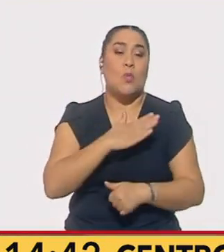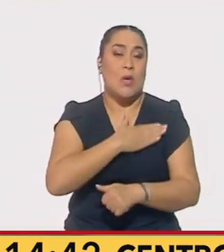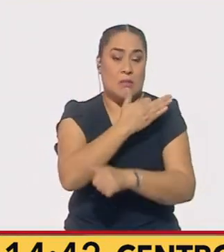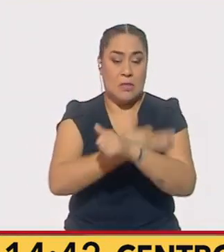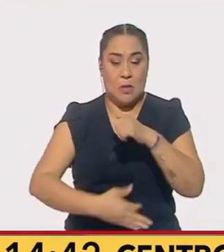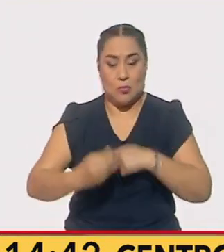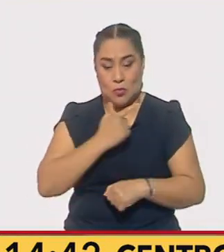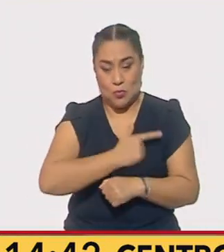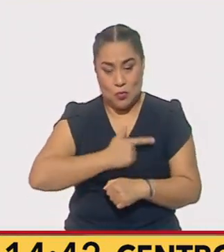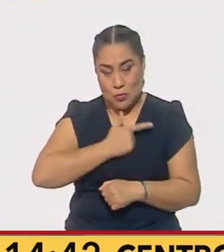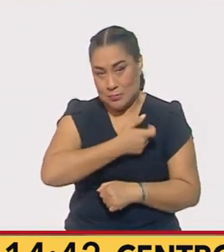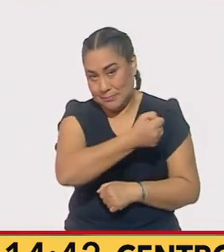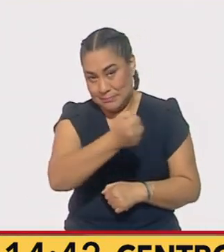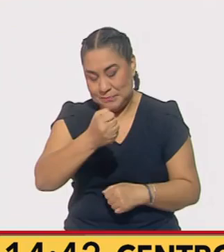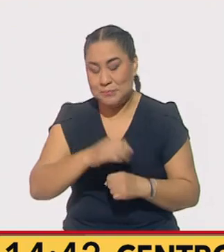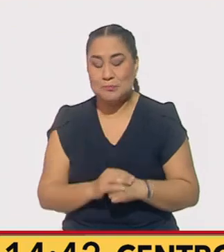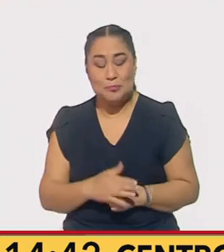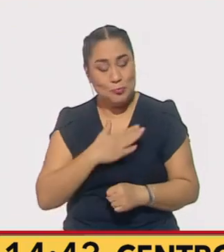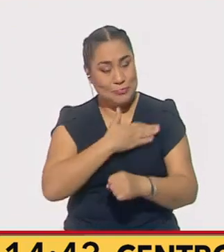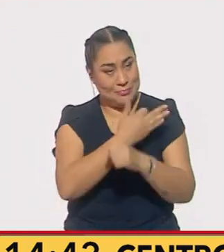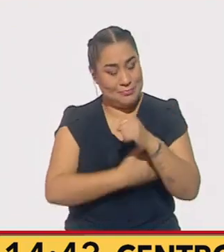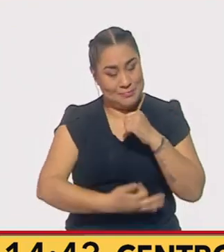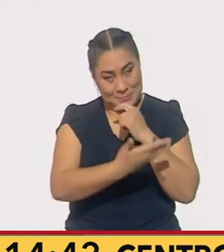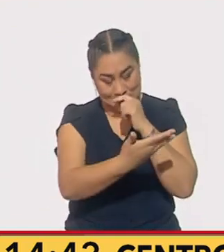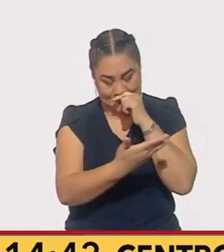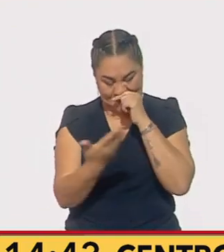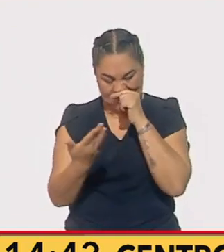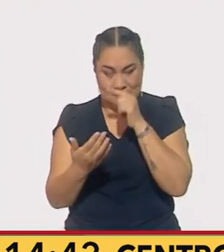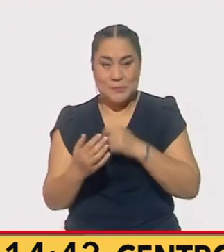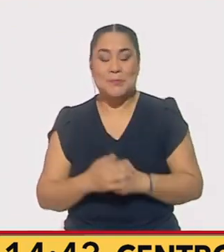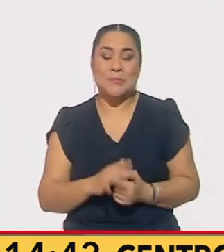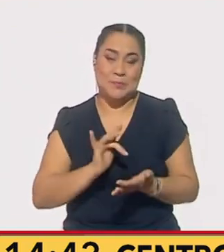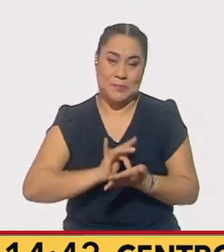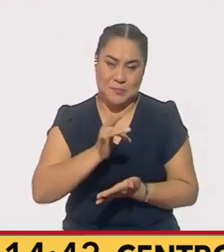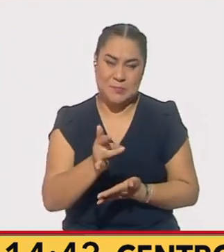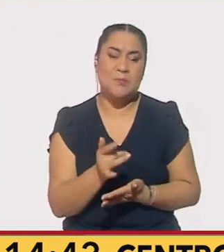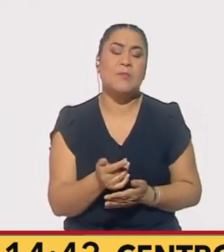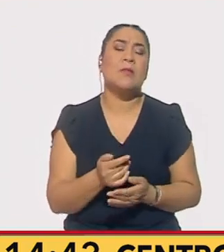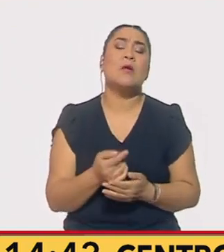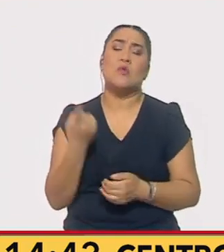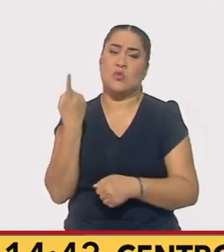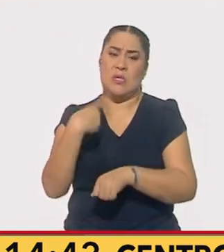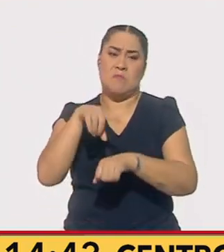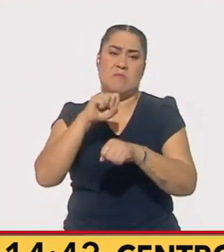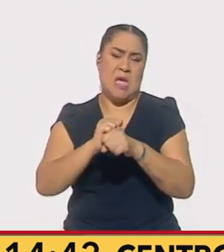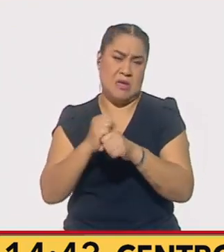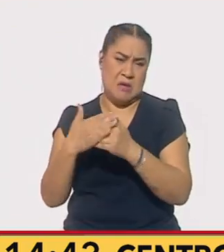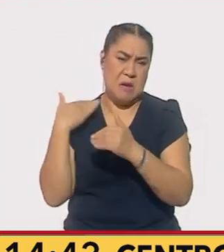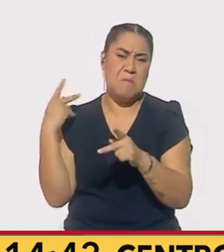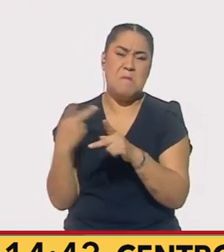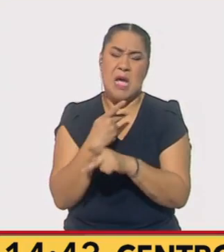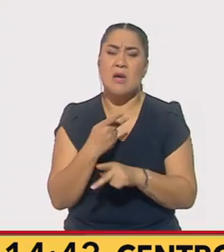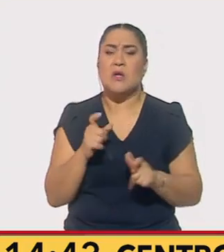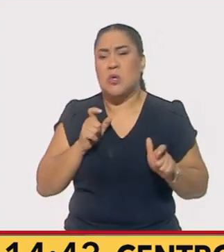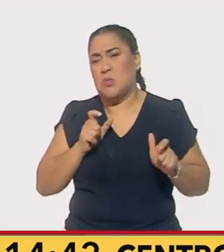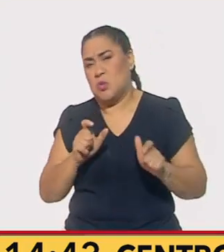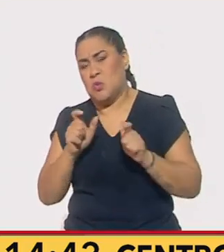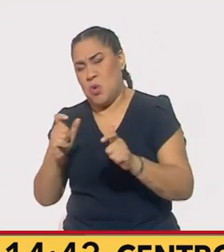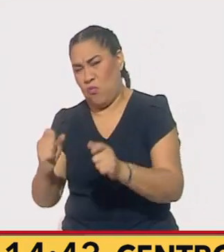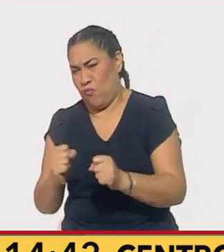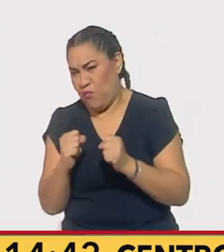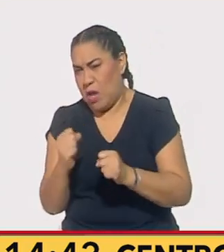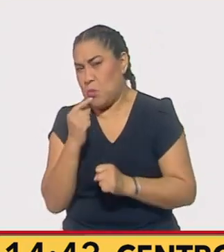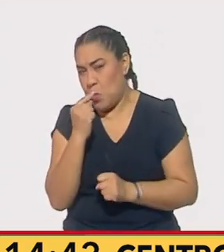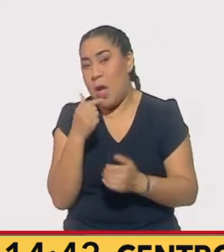saludarlo. Muy buenas tardes, aquí con ustedes. Muchísimas gracias. Oiga, una semana del megaoperativo. ¿Cuál ha sido la respuesta